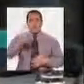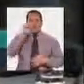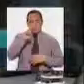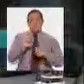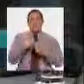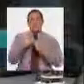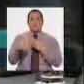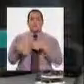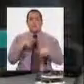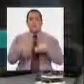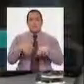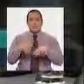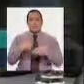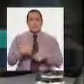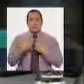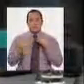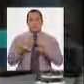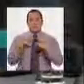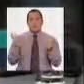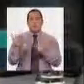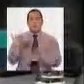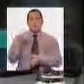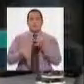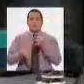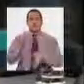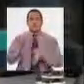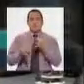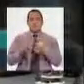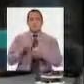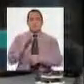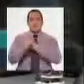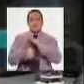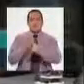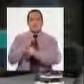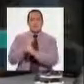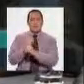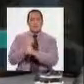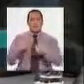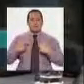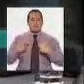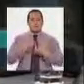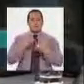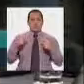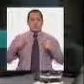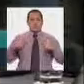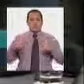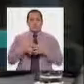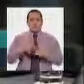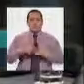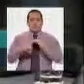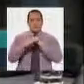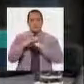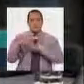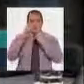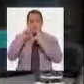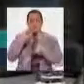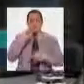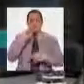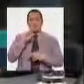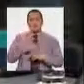la Corte Interamericana. No tenía el propósito, porque nuestra ejecutoria democrática así lo